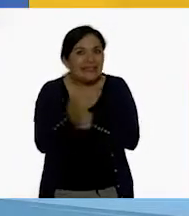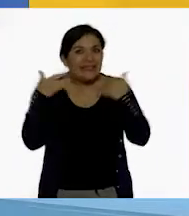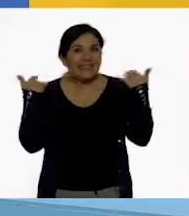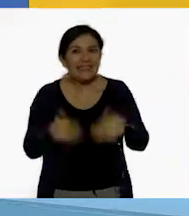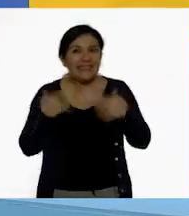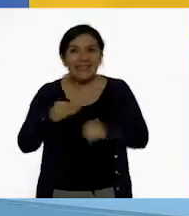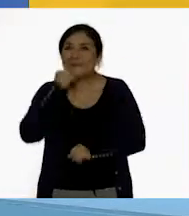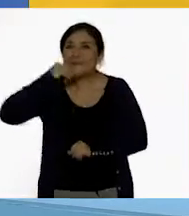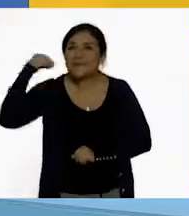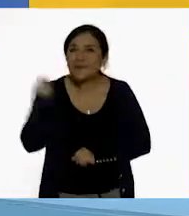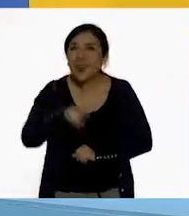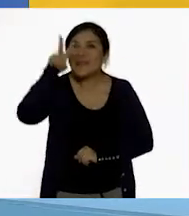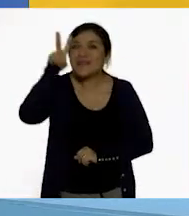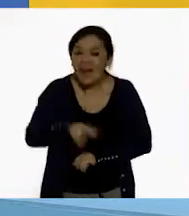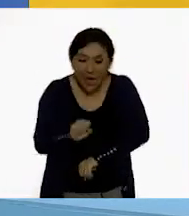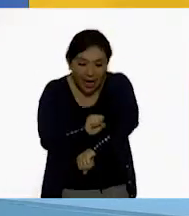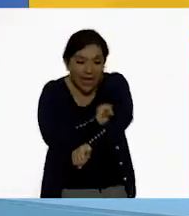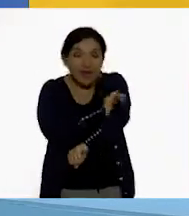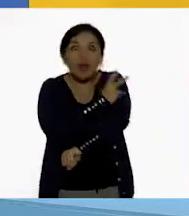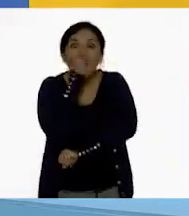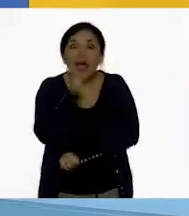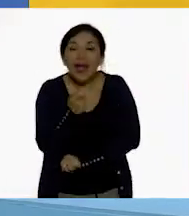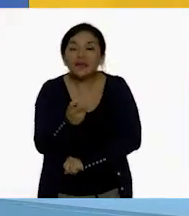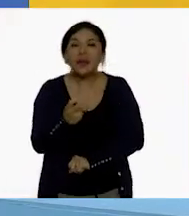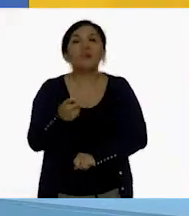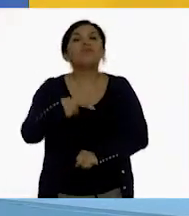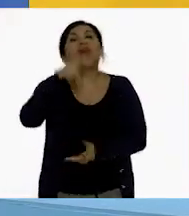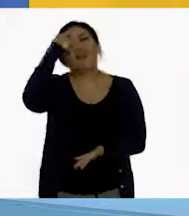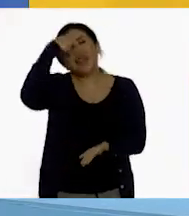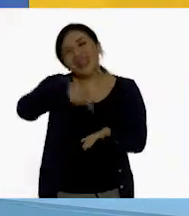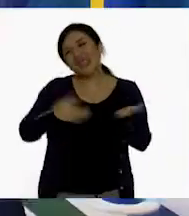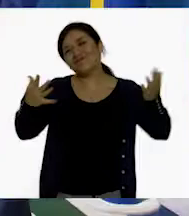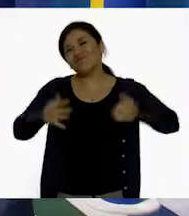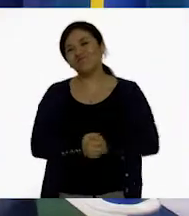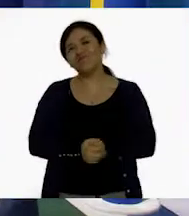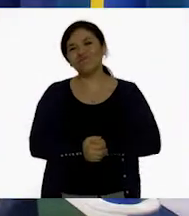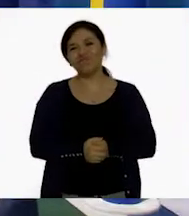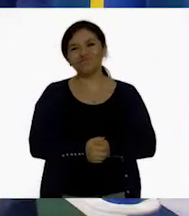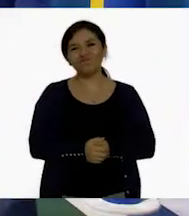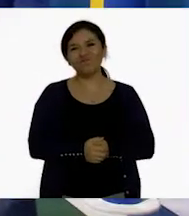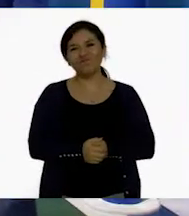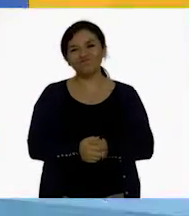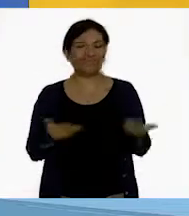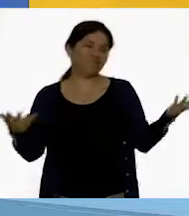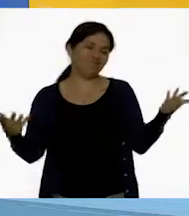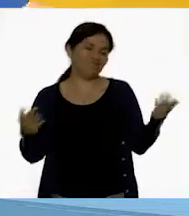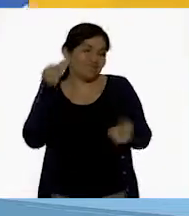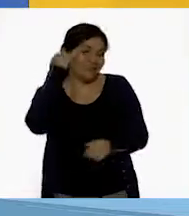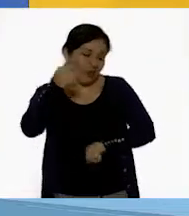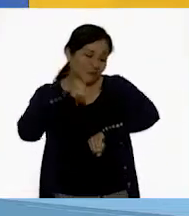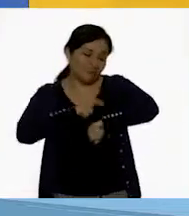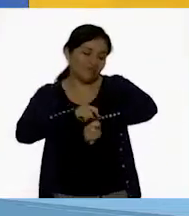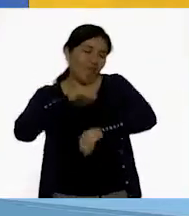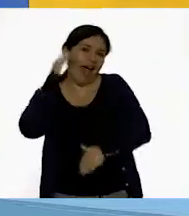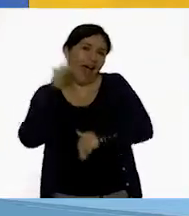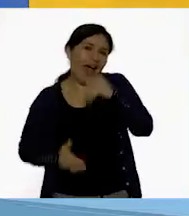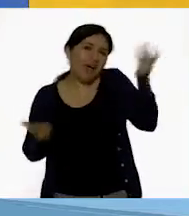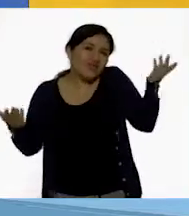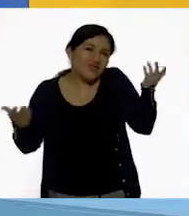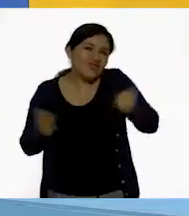¡Qué divertido y emocionante cuento! Pero, ¿qué creen? ¿Qué? No, pues ya se terminó el tiempo de esta